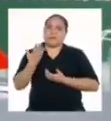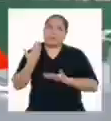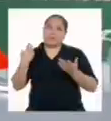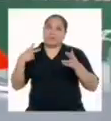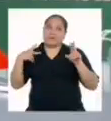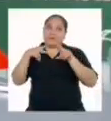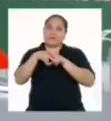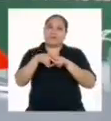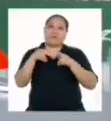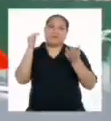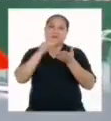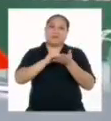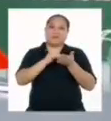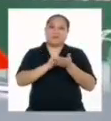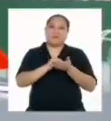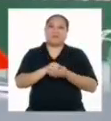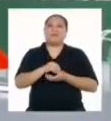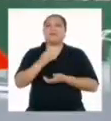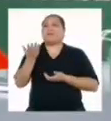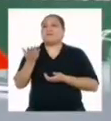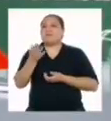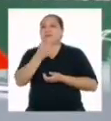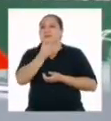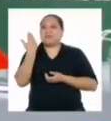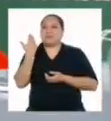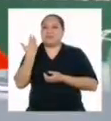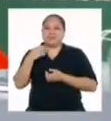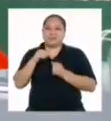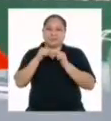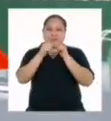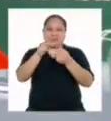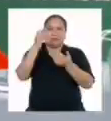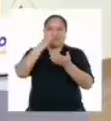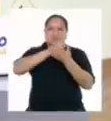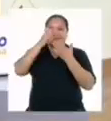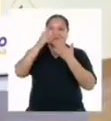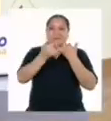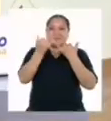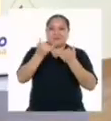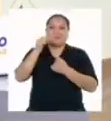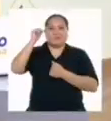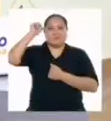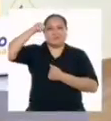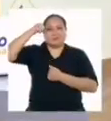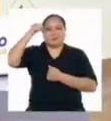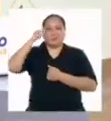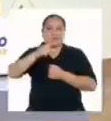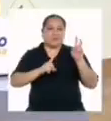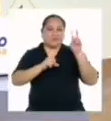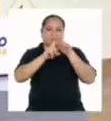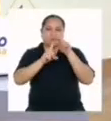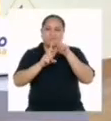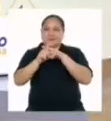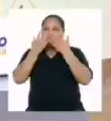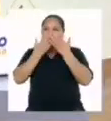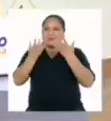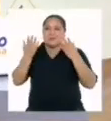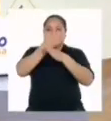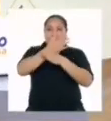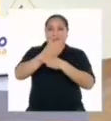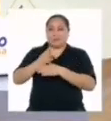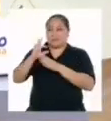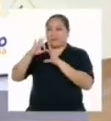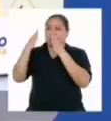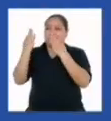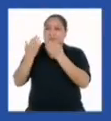Antes que nos interrumpan nuevamente, ¿por qué mejor no avanzamos con el programa de hoy? ¿Recuerdan que se nos ocurrieron actividades para